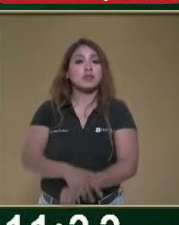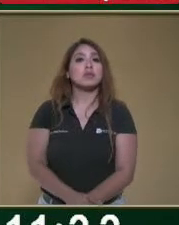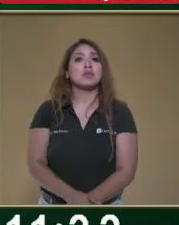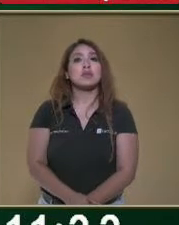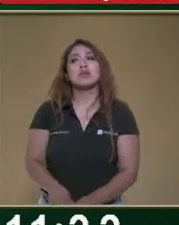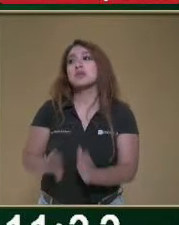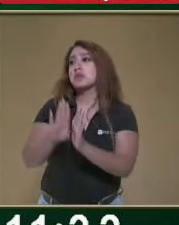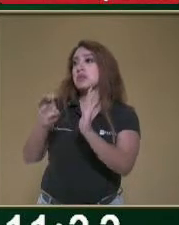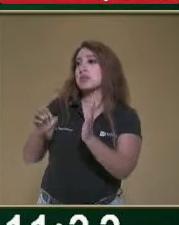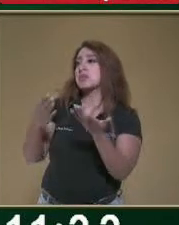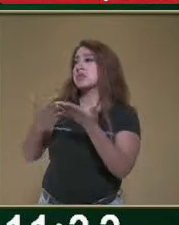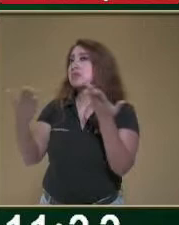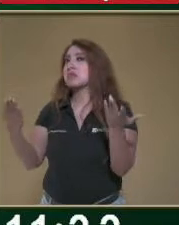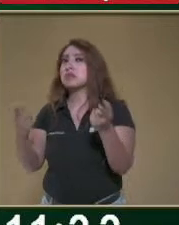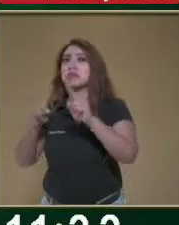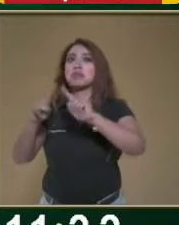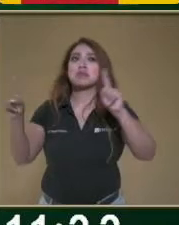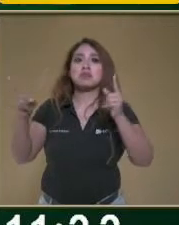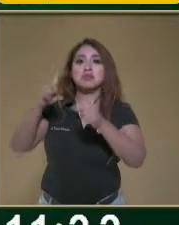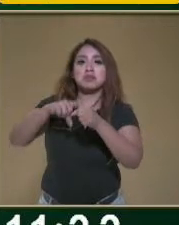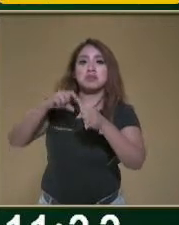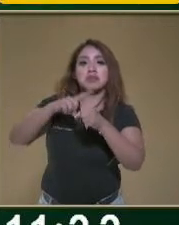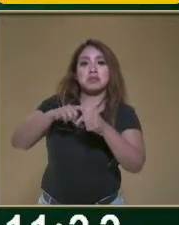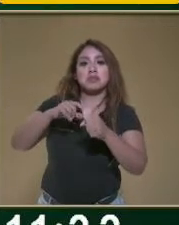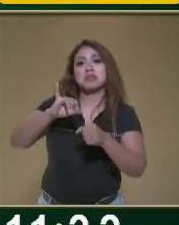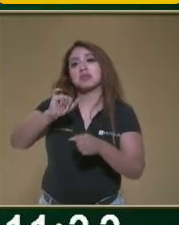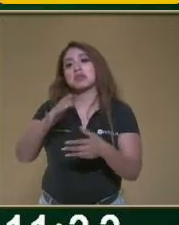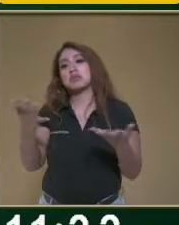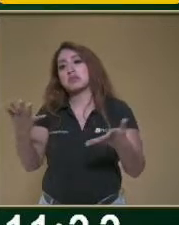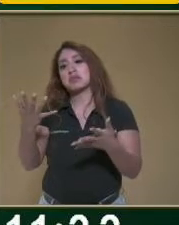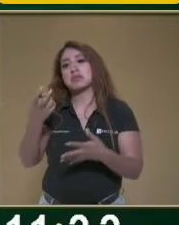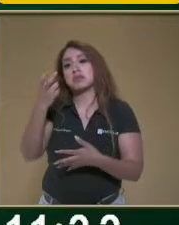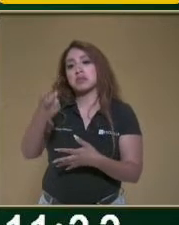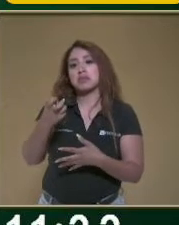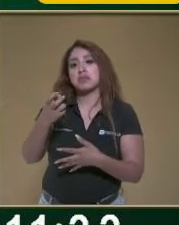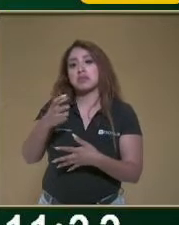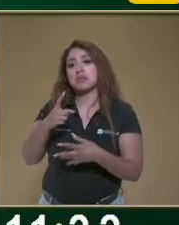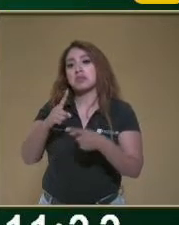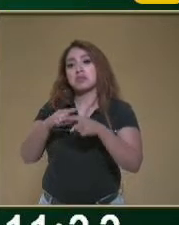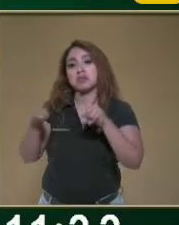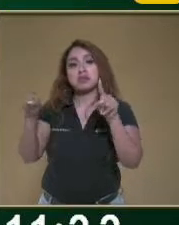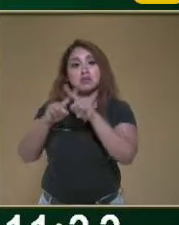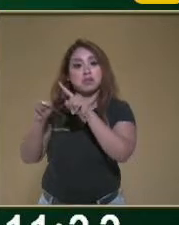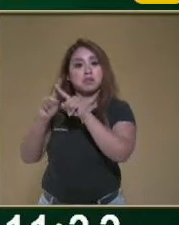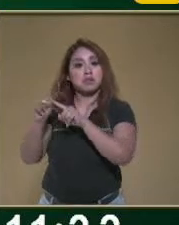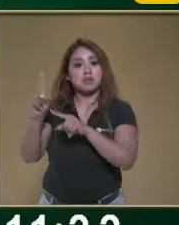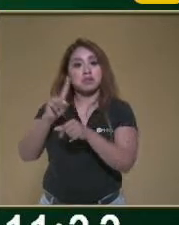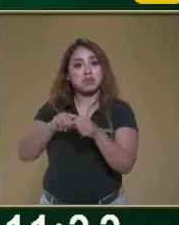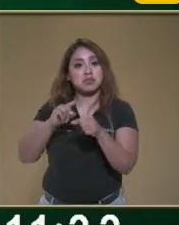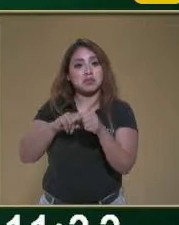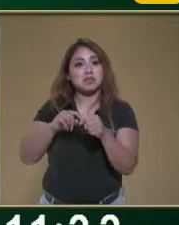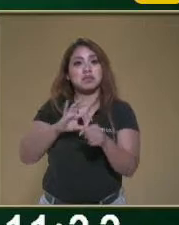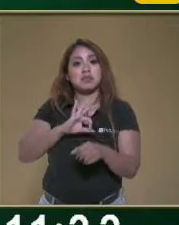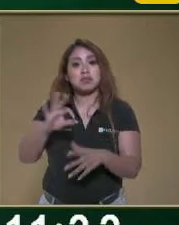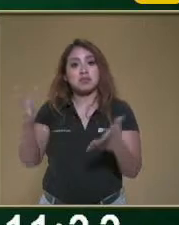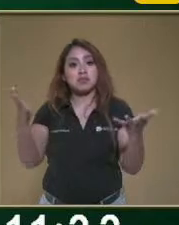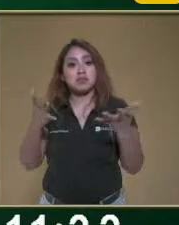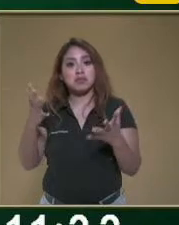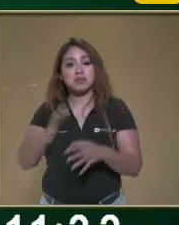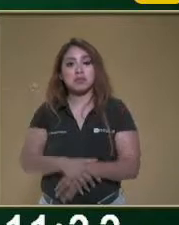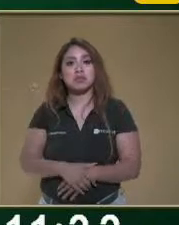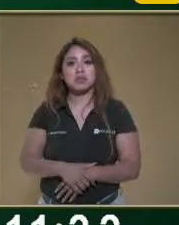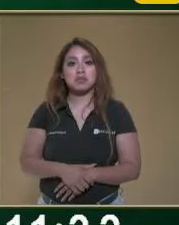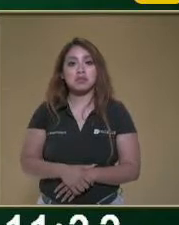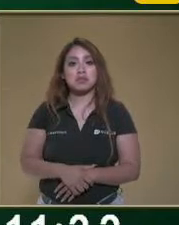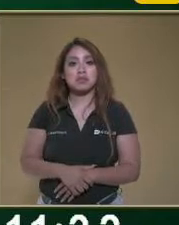ahorita era de otro color el semanario de la otra semana y este tiene un color diferente. Entonces, así podemos diferenciar las semanas. Y